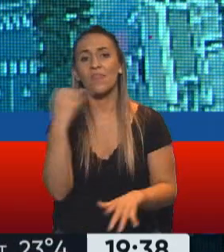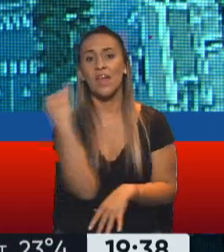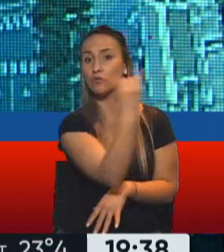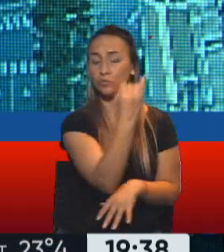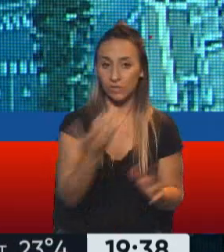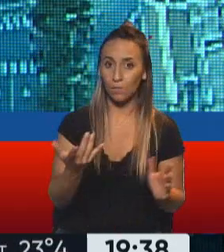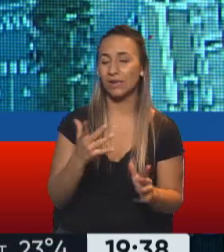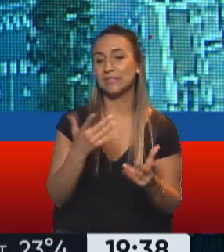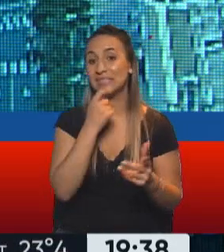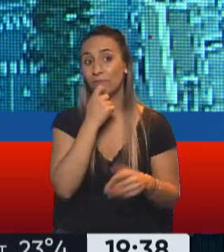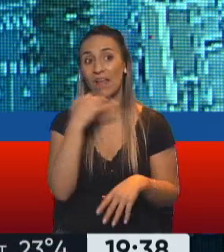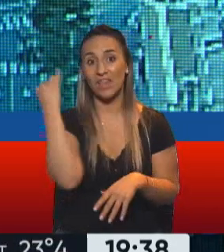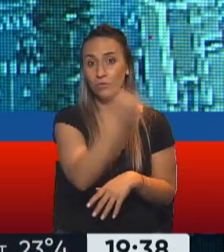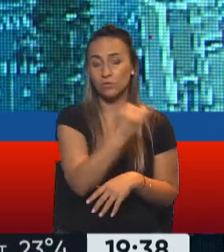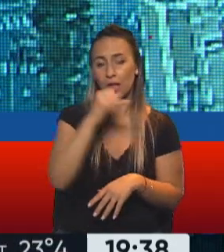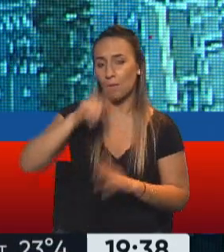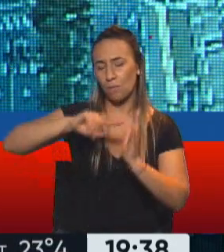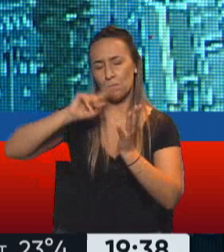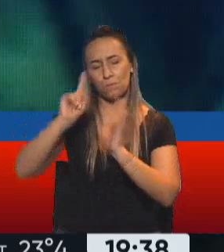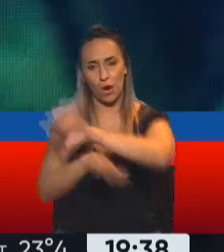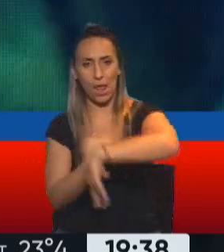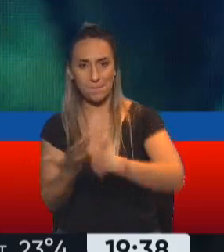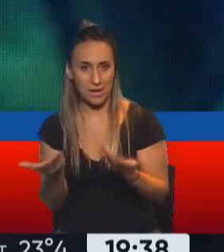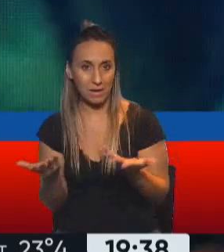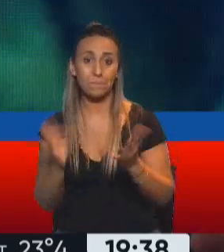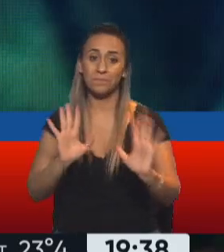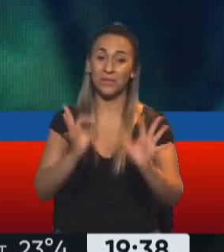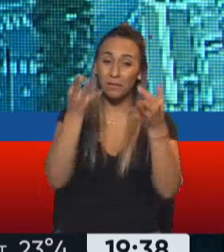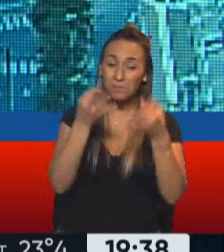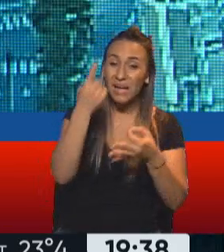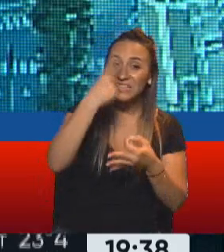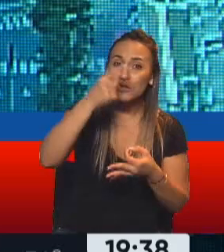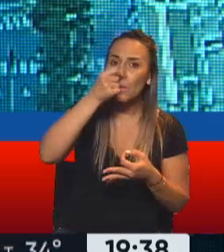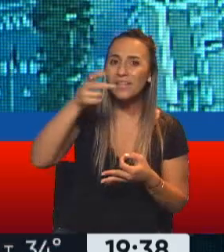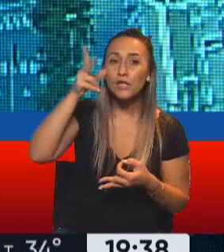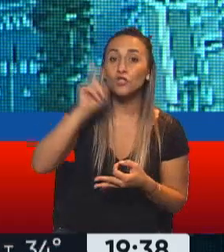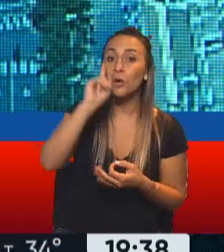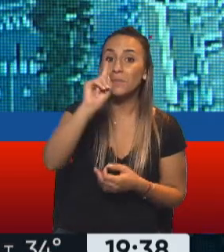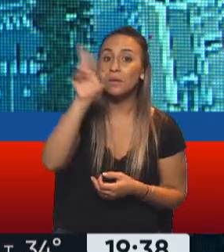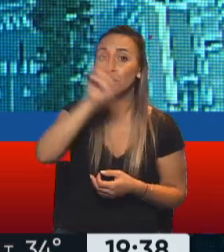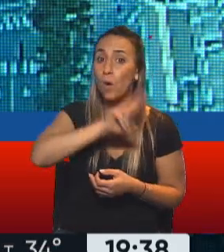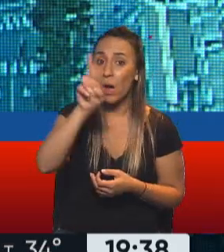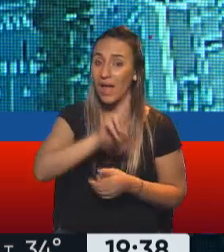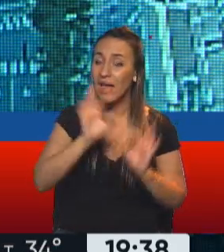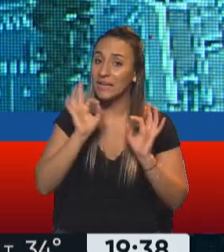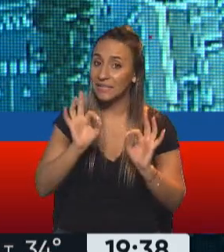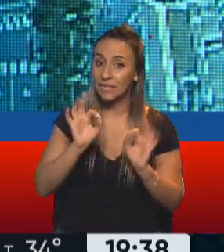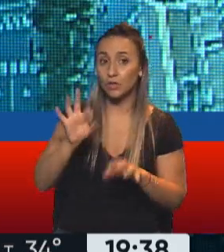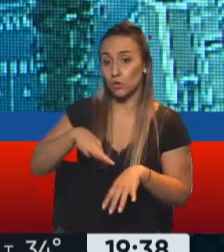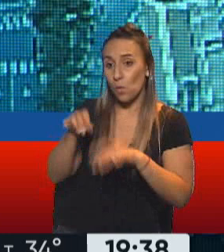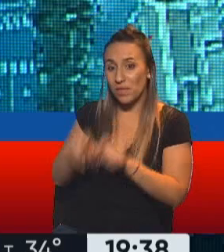problemas. 128.000 mujeres, y doy el número, que estaban en riesgo y que el Estado acompañándolas las